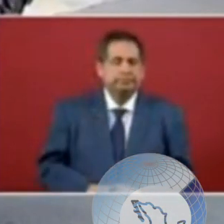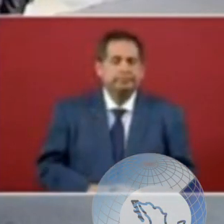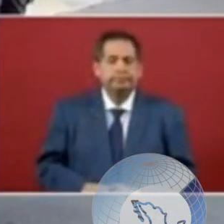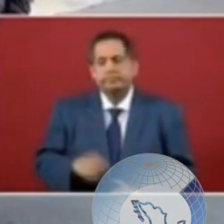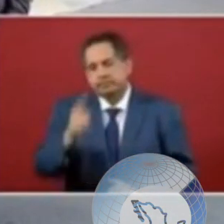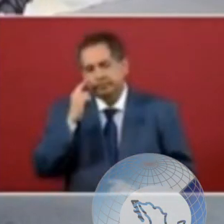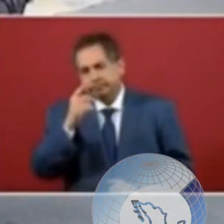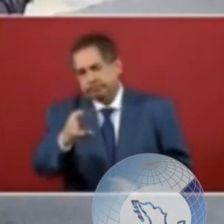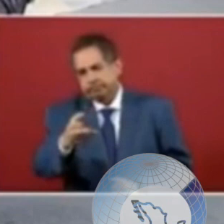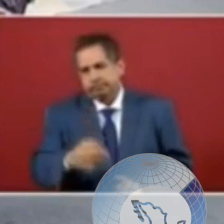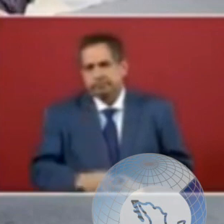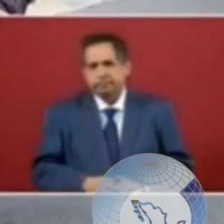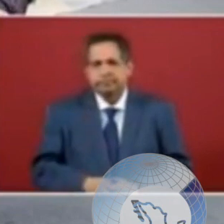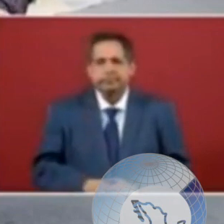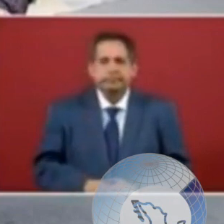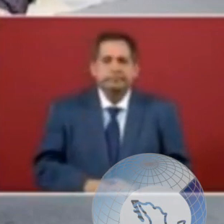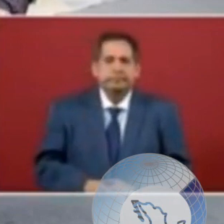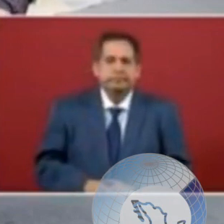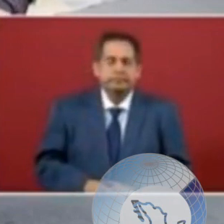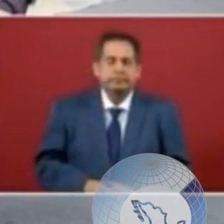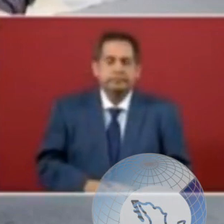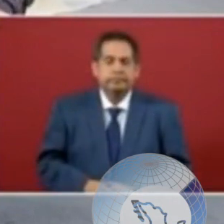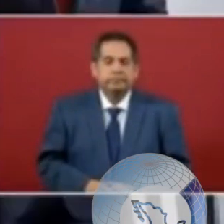A ver.